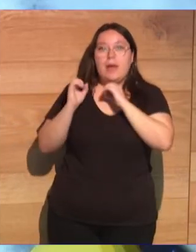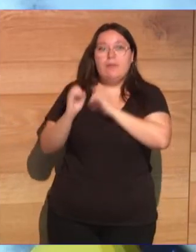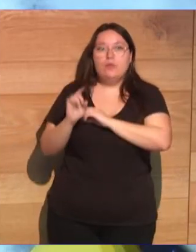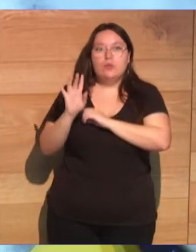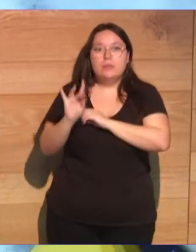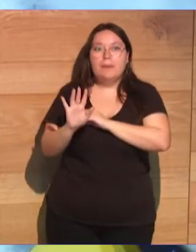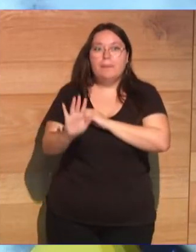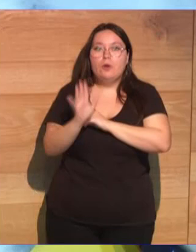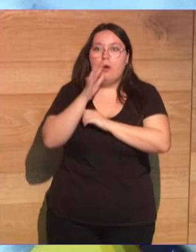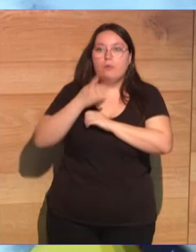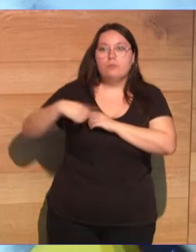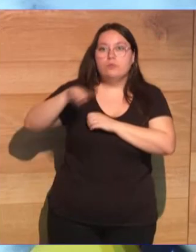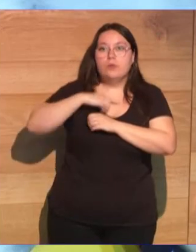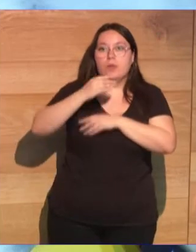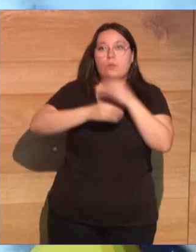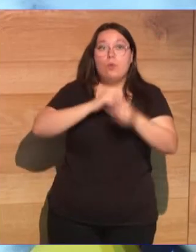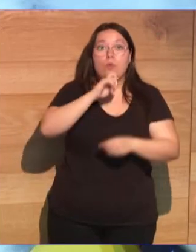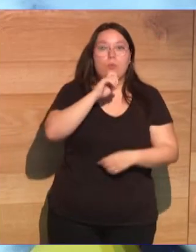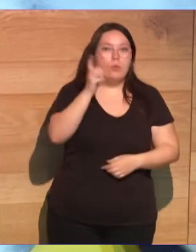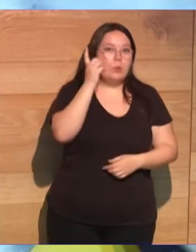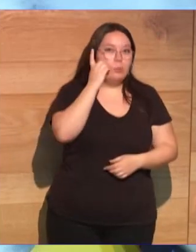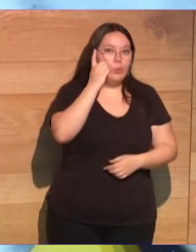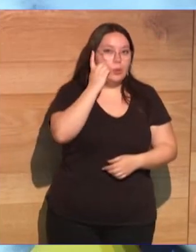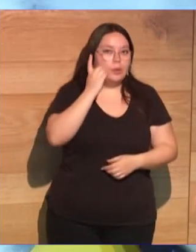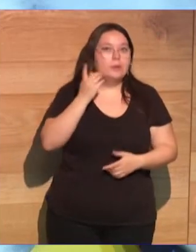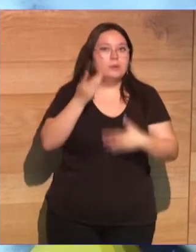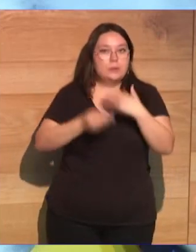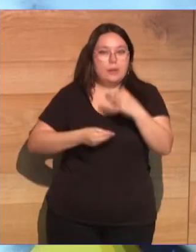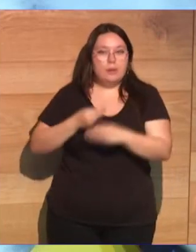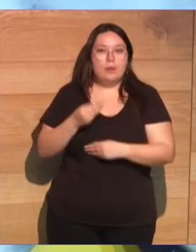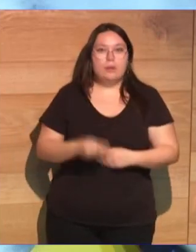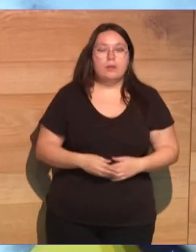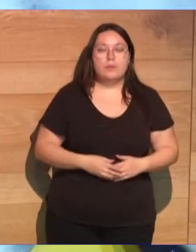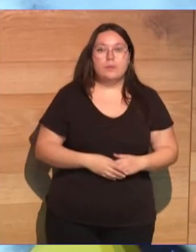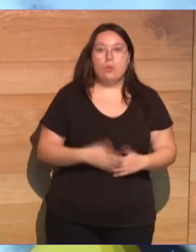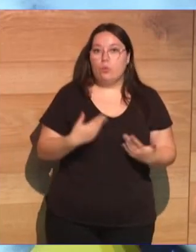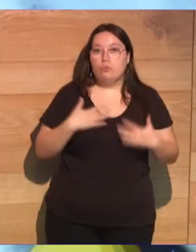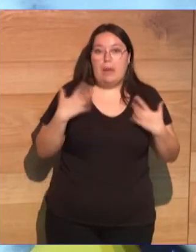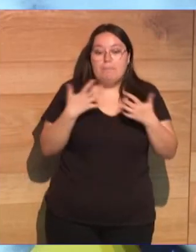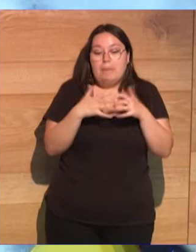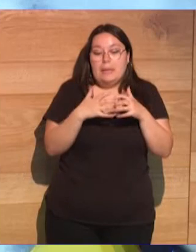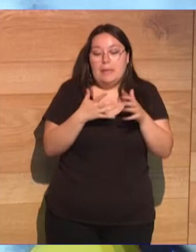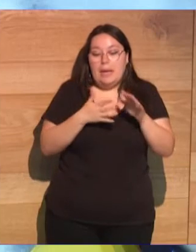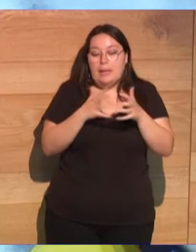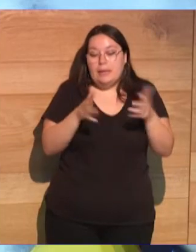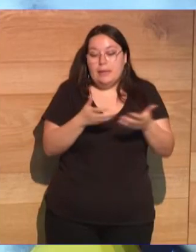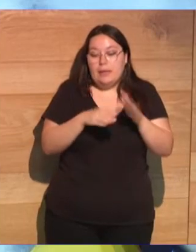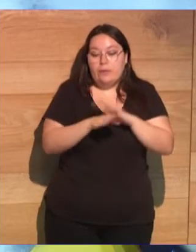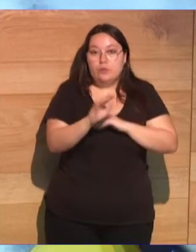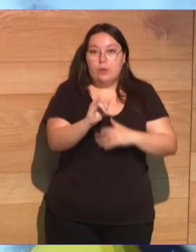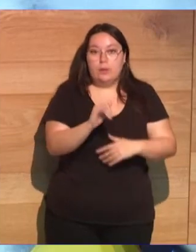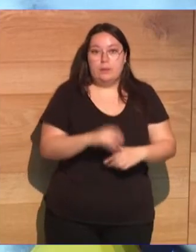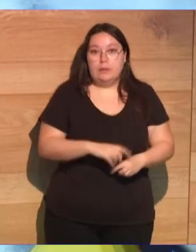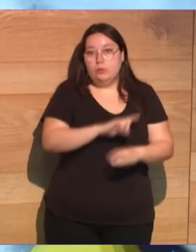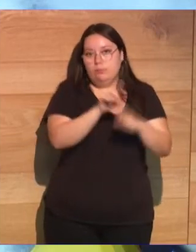ahora las hacemos a través del móvil o cualquier maquinita que tenga acceso a Internet. Bueno, este sería el